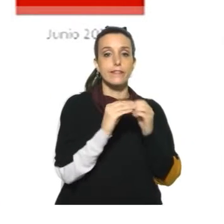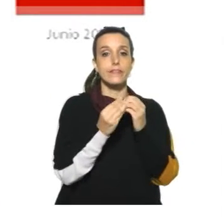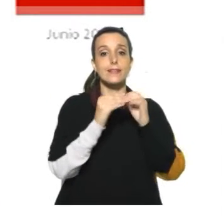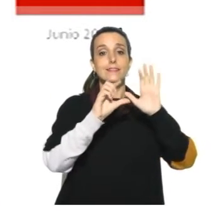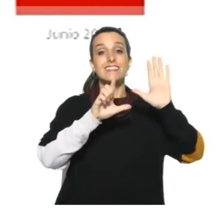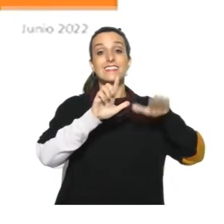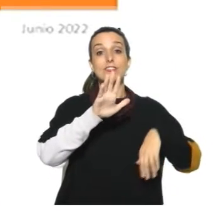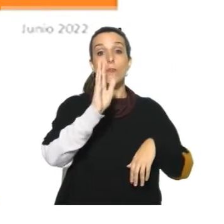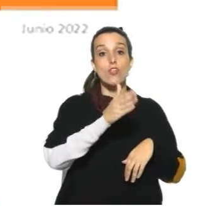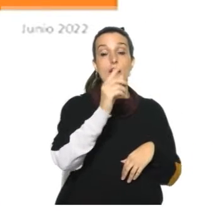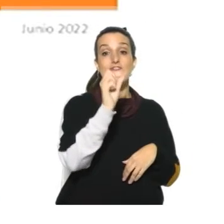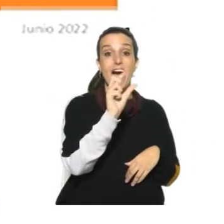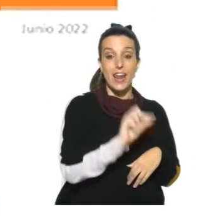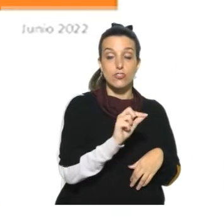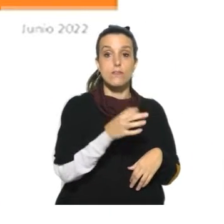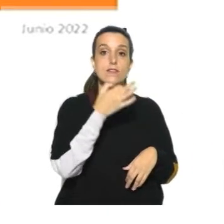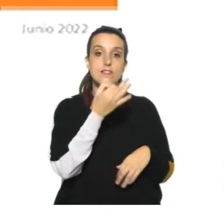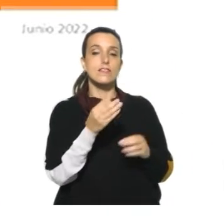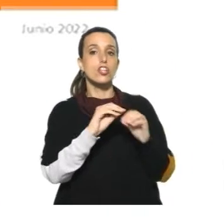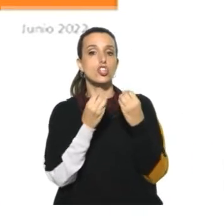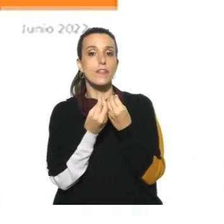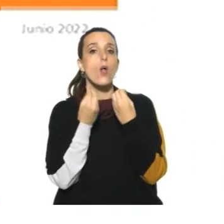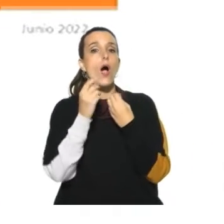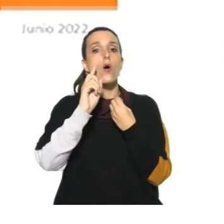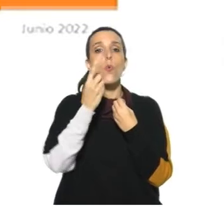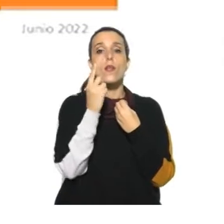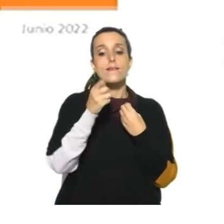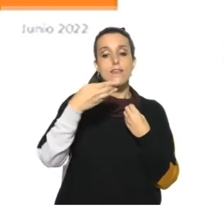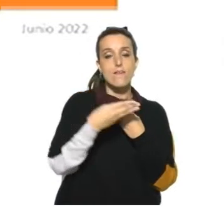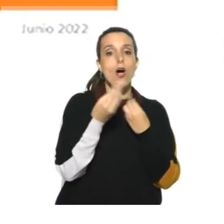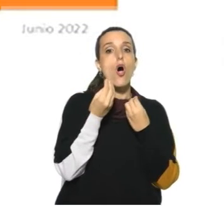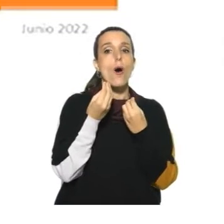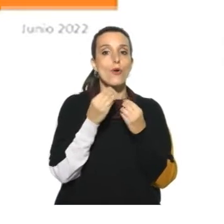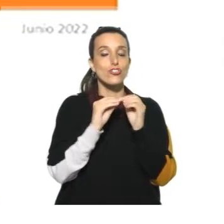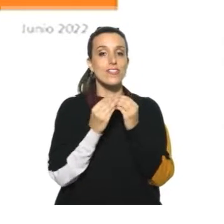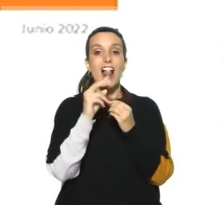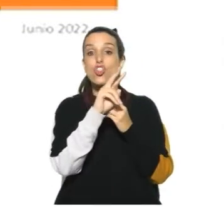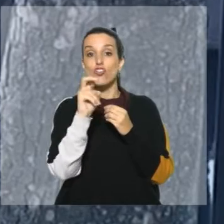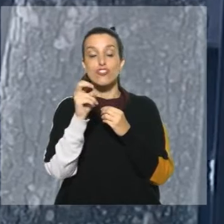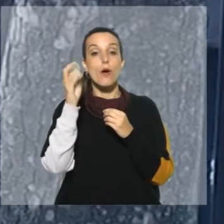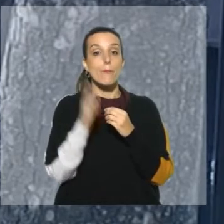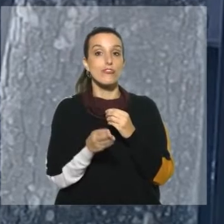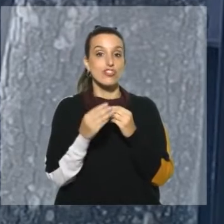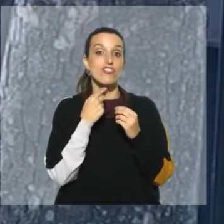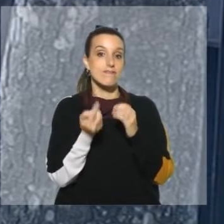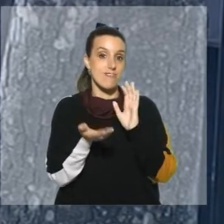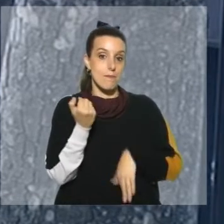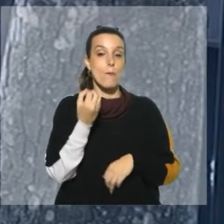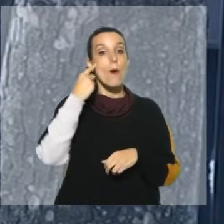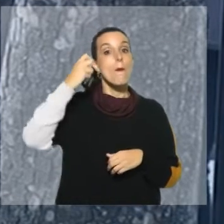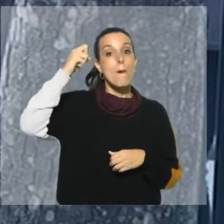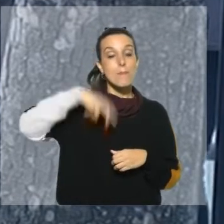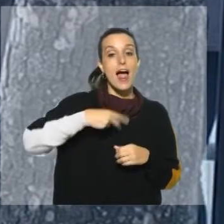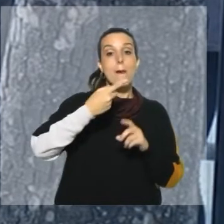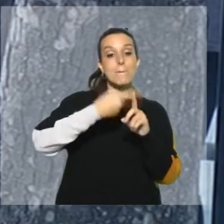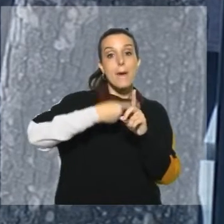75% y destaca que el rendimiento de los gigabytes se incrementó un 200% ya que en los planes con precio